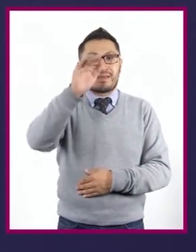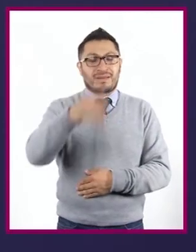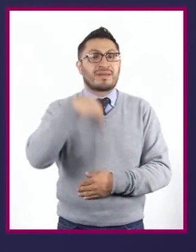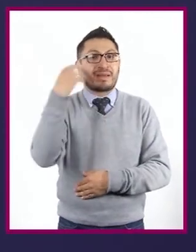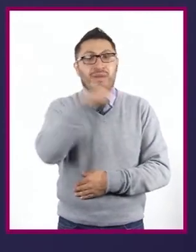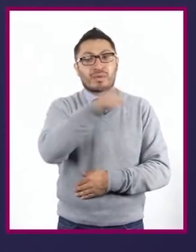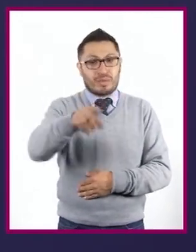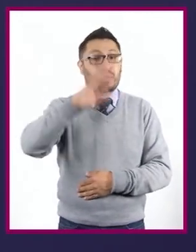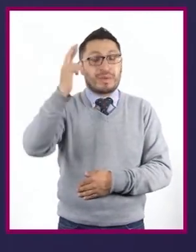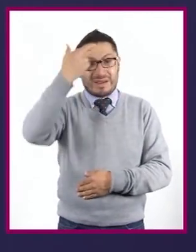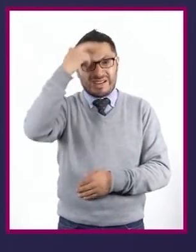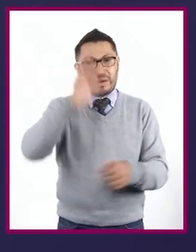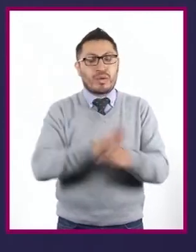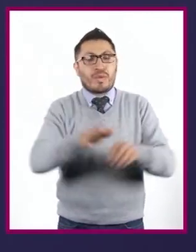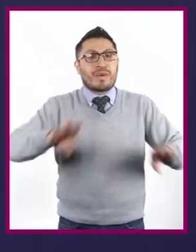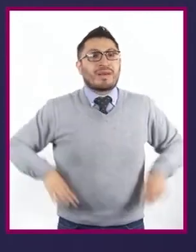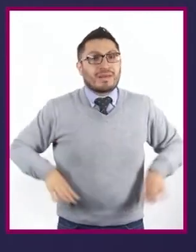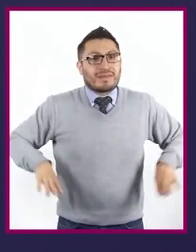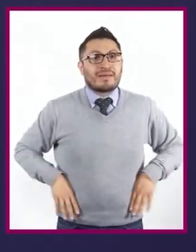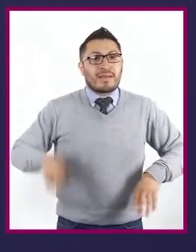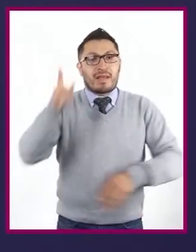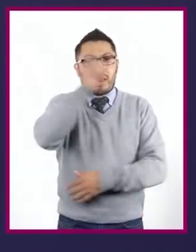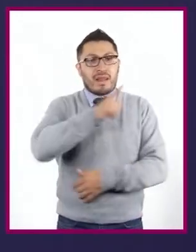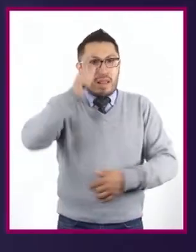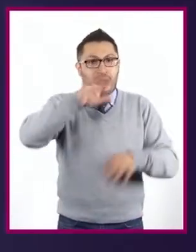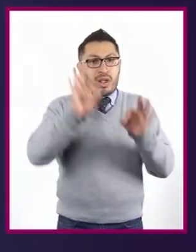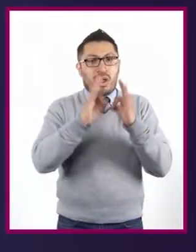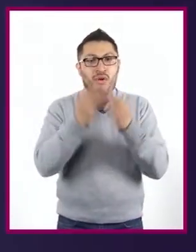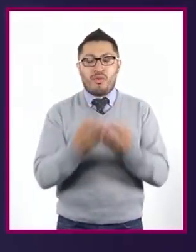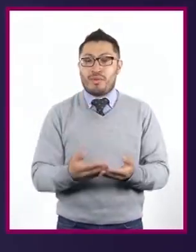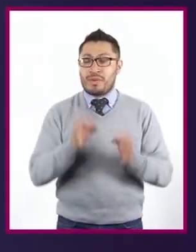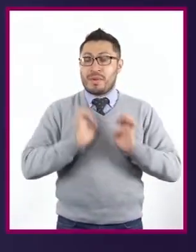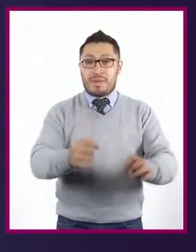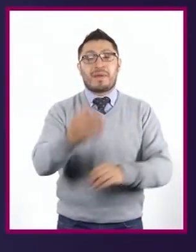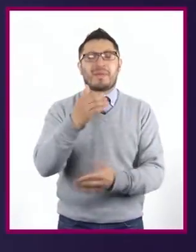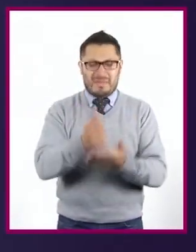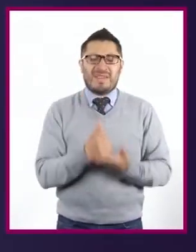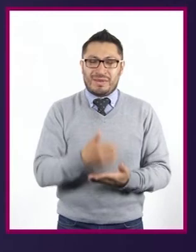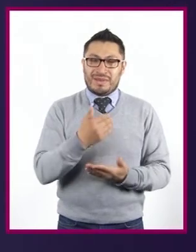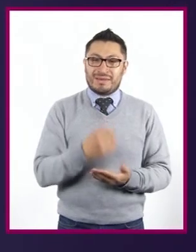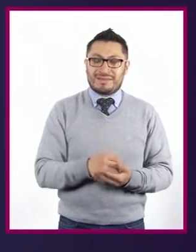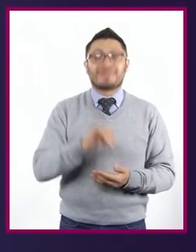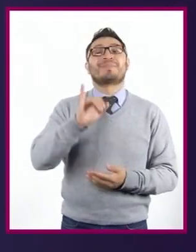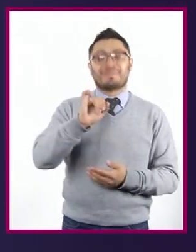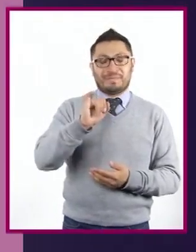que recuerdes las características del lenguaje formal. ¿Me ayudas? Claro que sí, maestro.